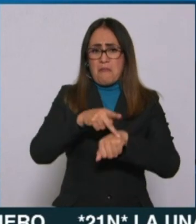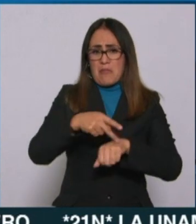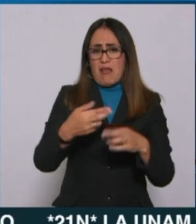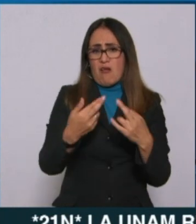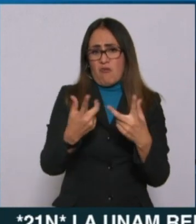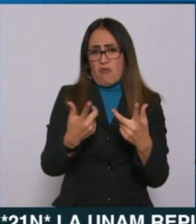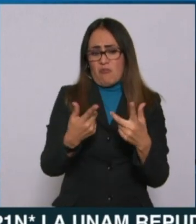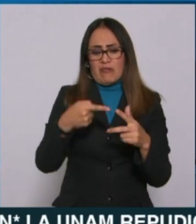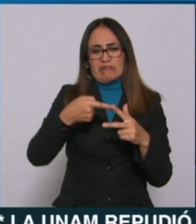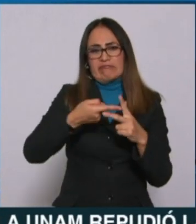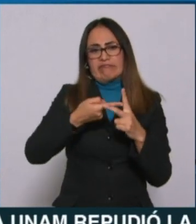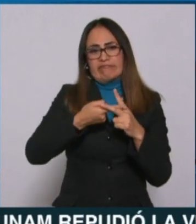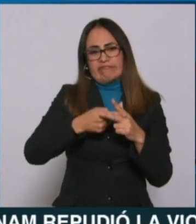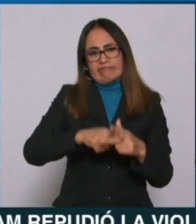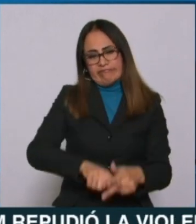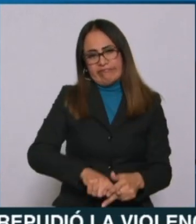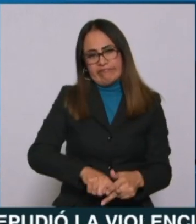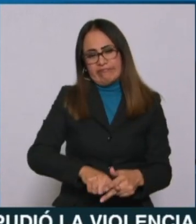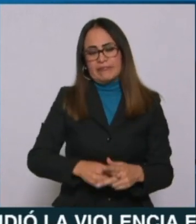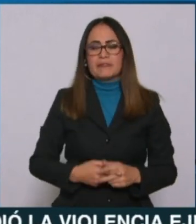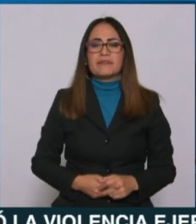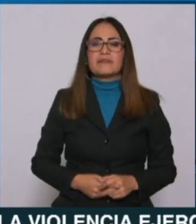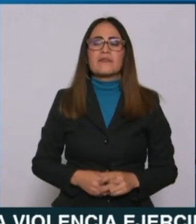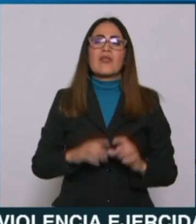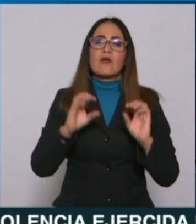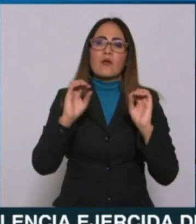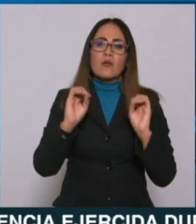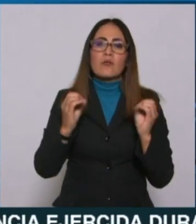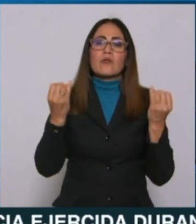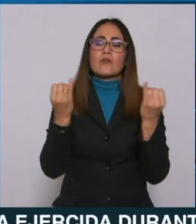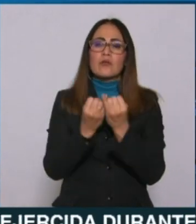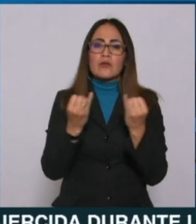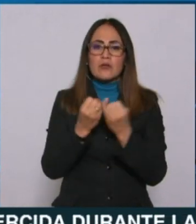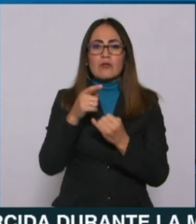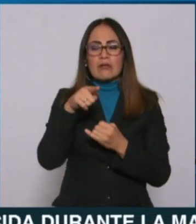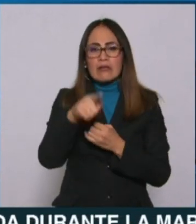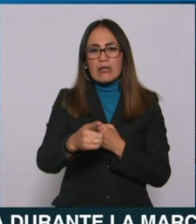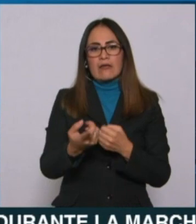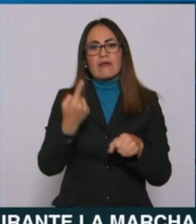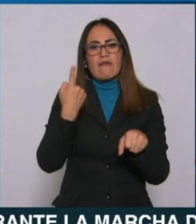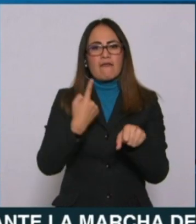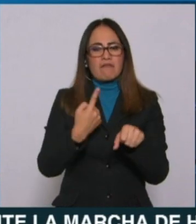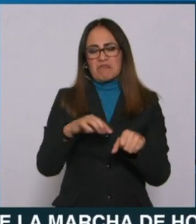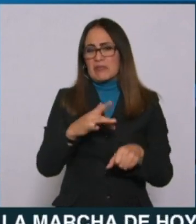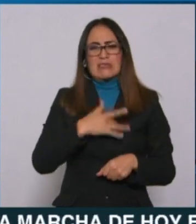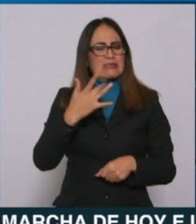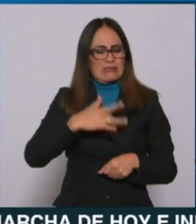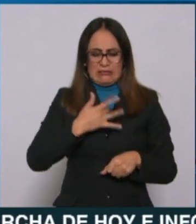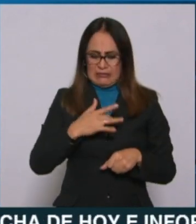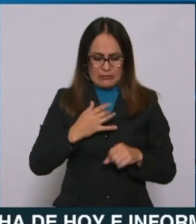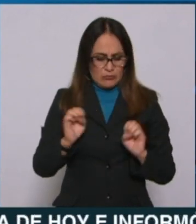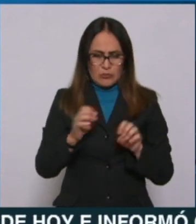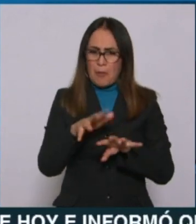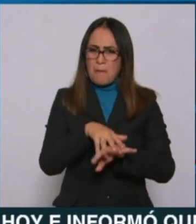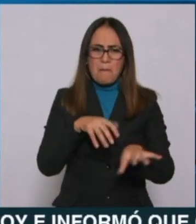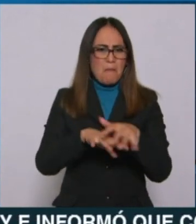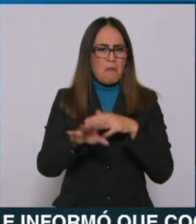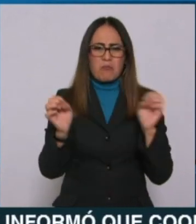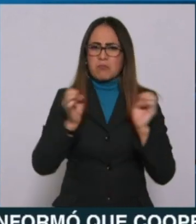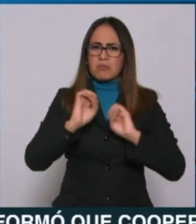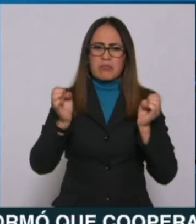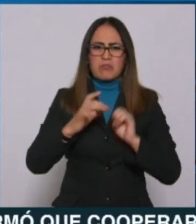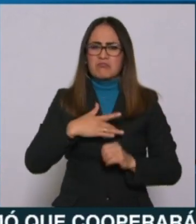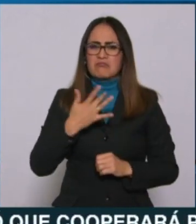empieza el problema. Otra forma, a causa de los problemas de la sensibilidad y de